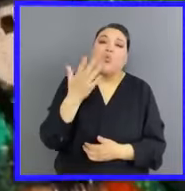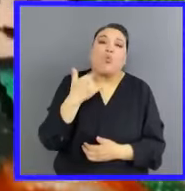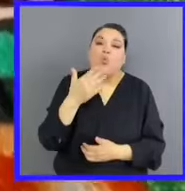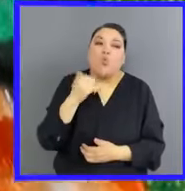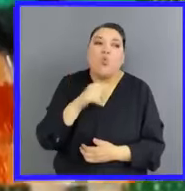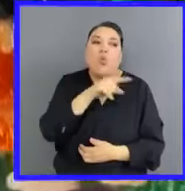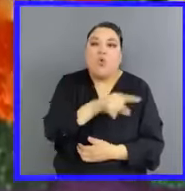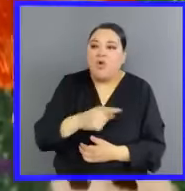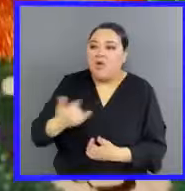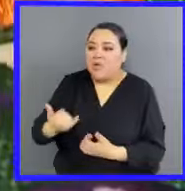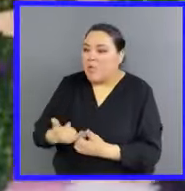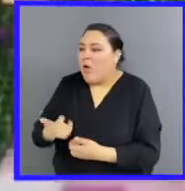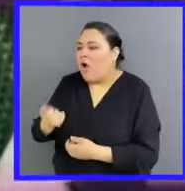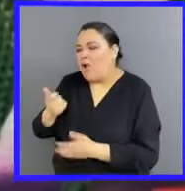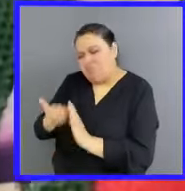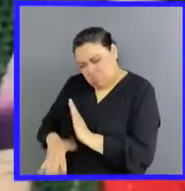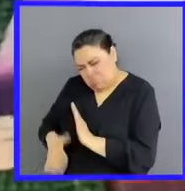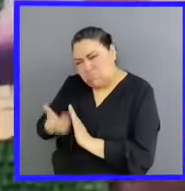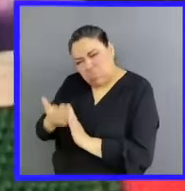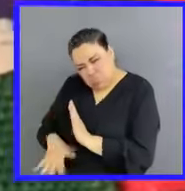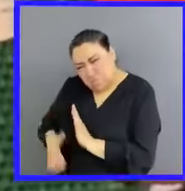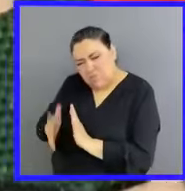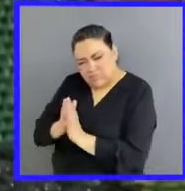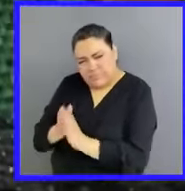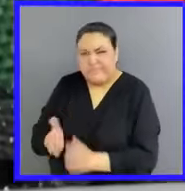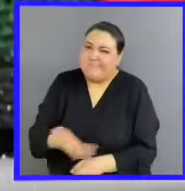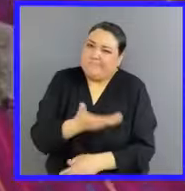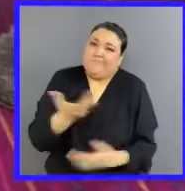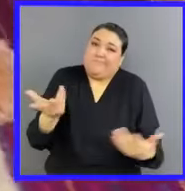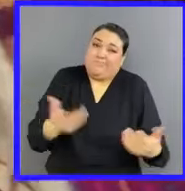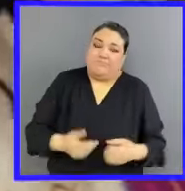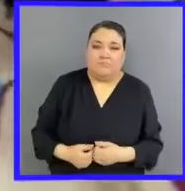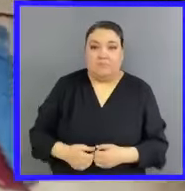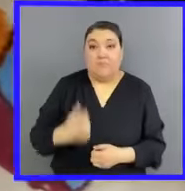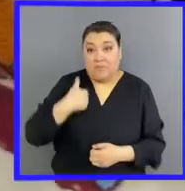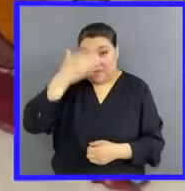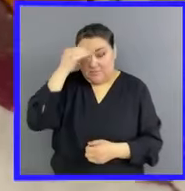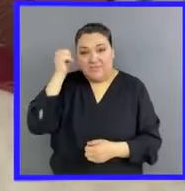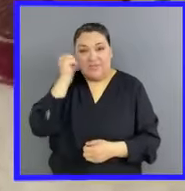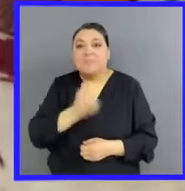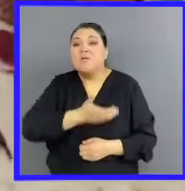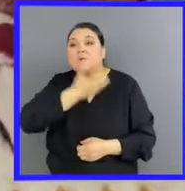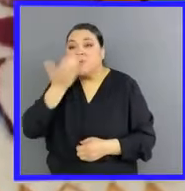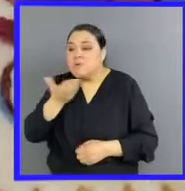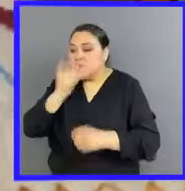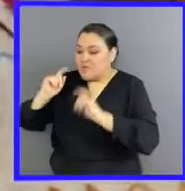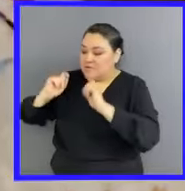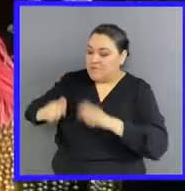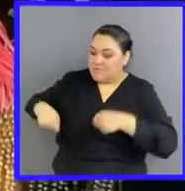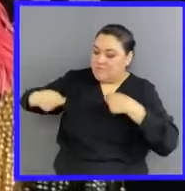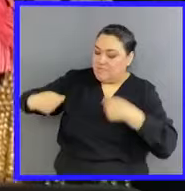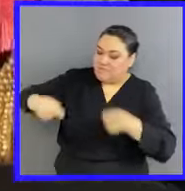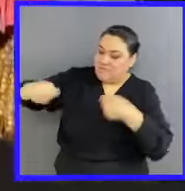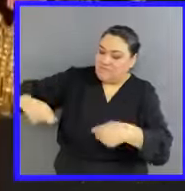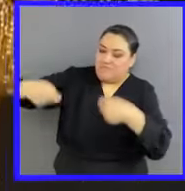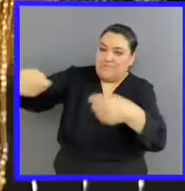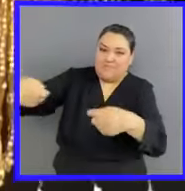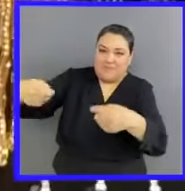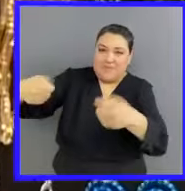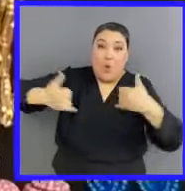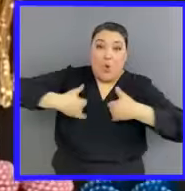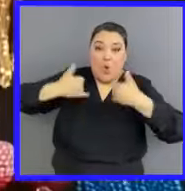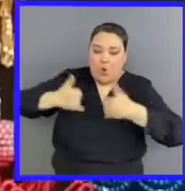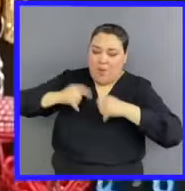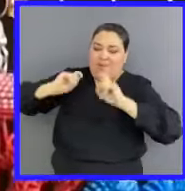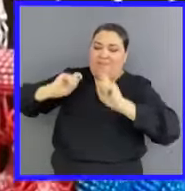regatear. Pese a las dificultades, indicó, es una tradición que se mantiene y se transmite a las nuevas generaciones, en